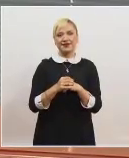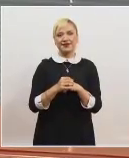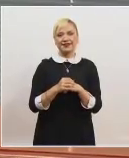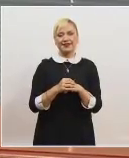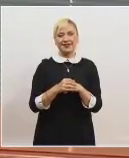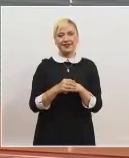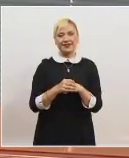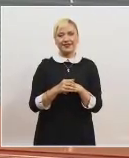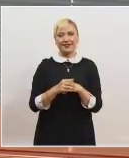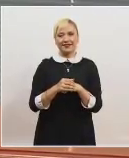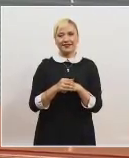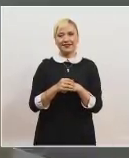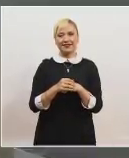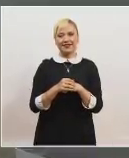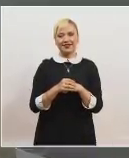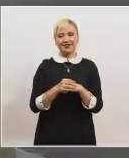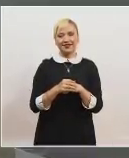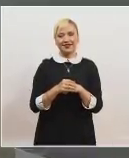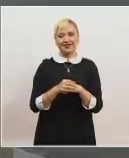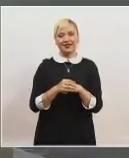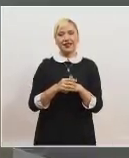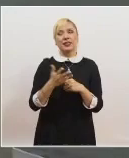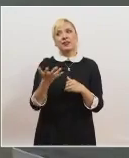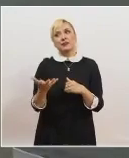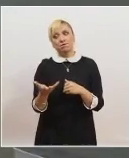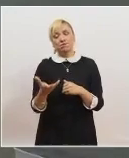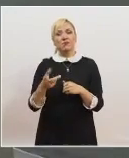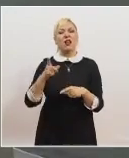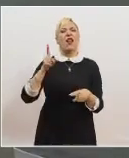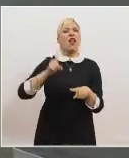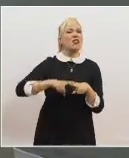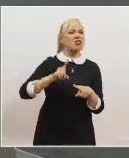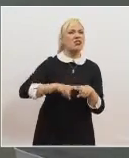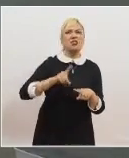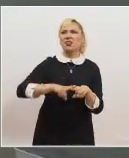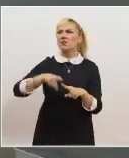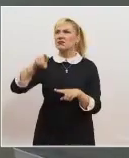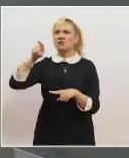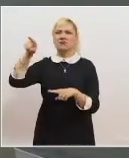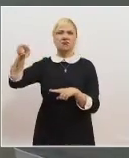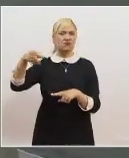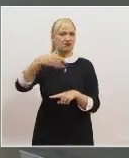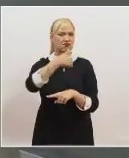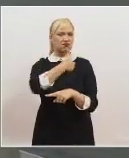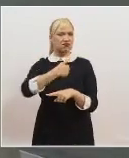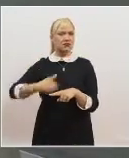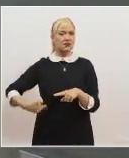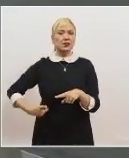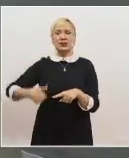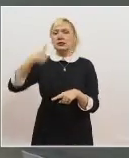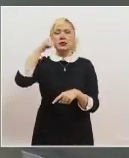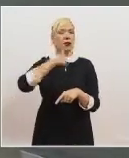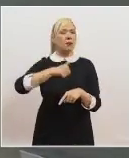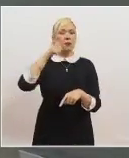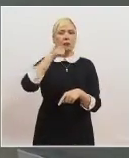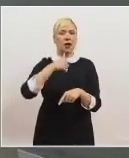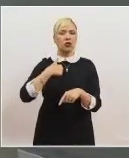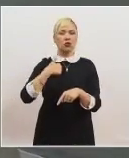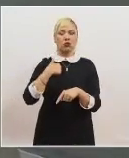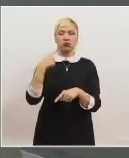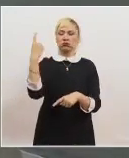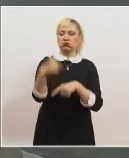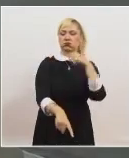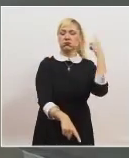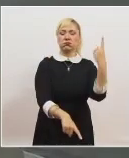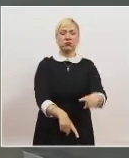Pedro Salazar Ugarte, aseguró: quien detenta el poder tiende a concentrarlo, tiende a no